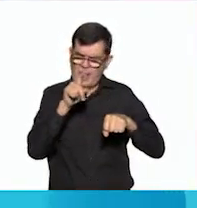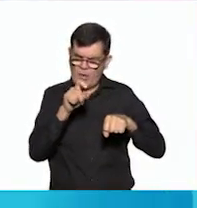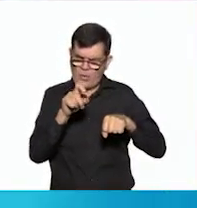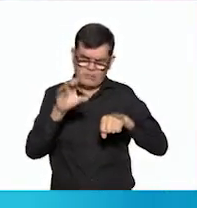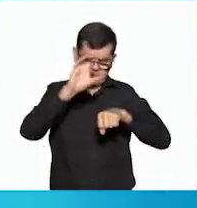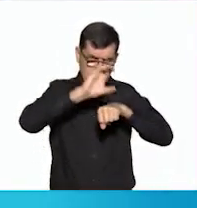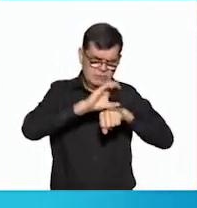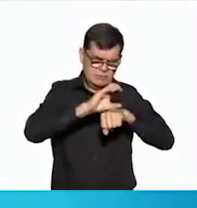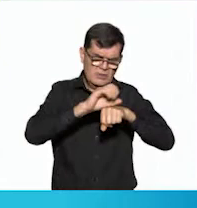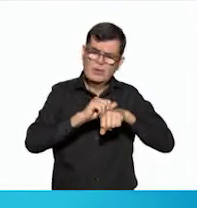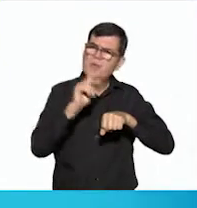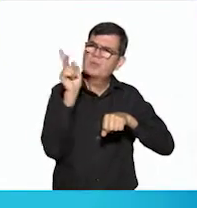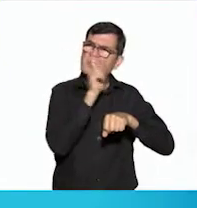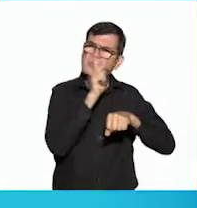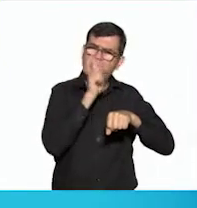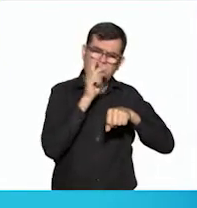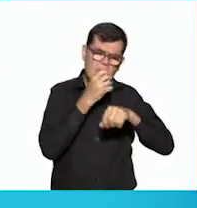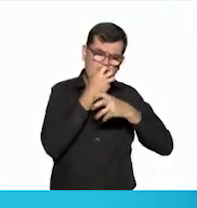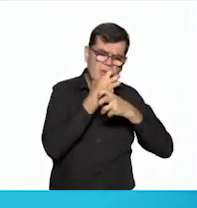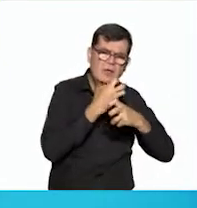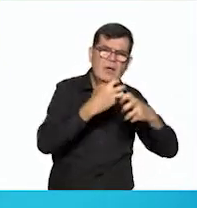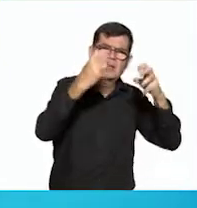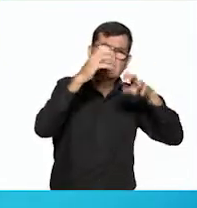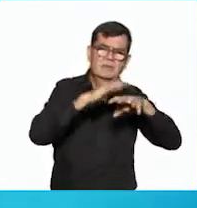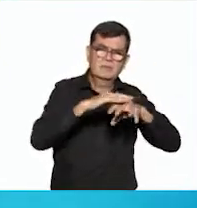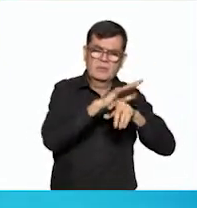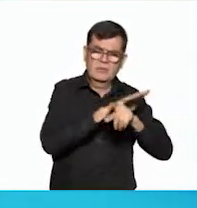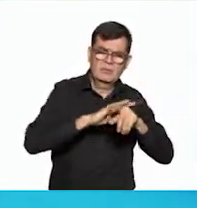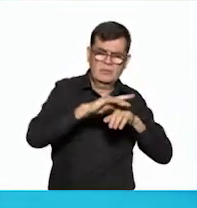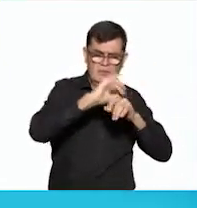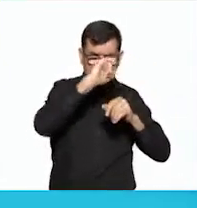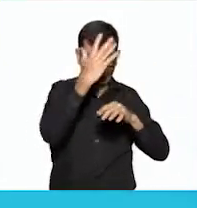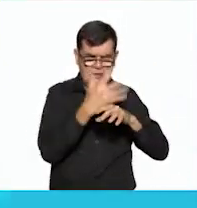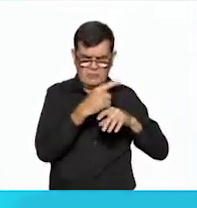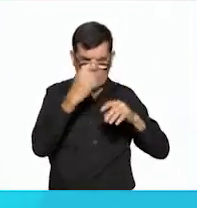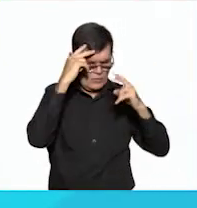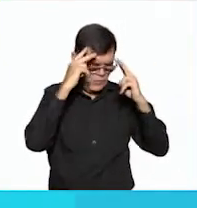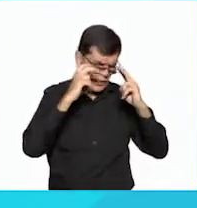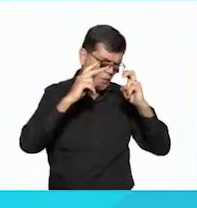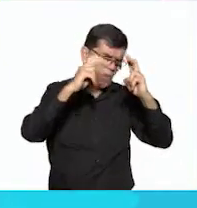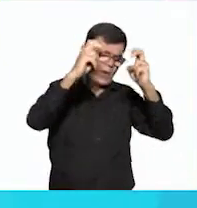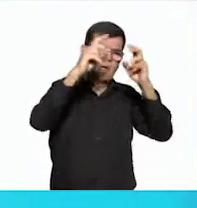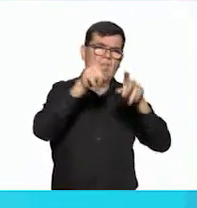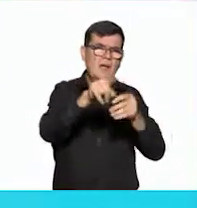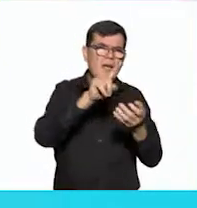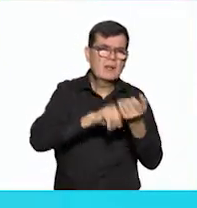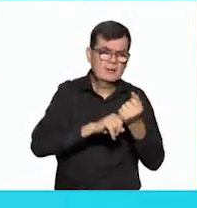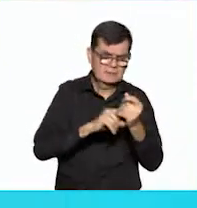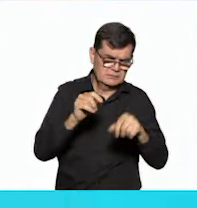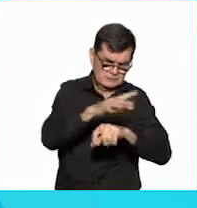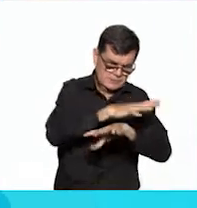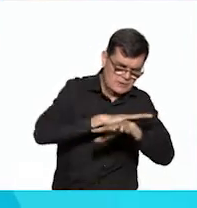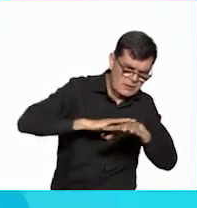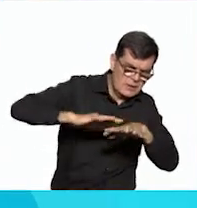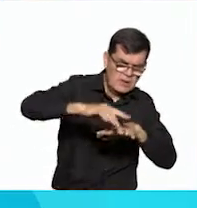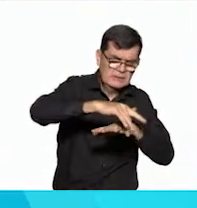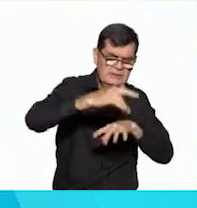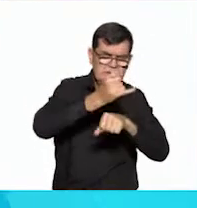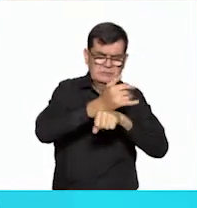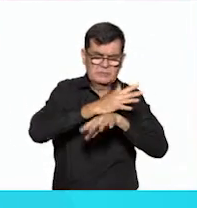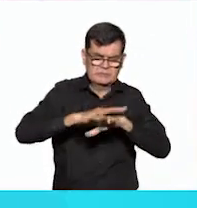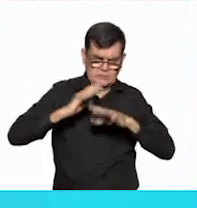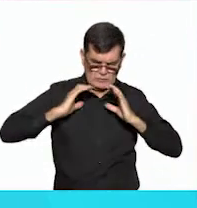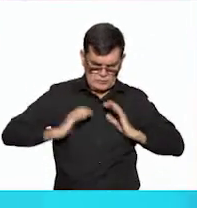el grito en el viento forman las imágenes puras de tu ensueño. Las circunferencias imposibles